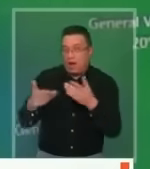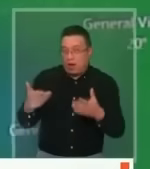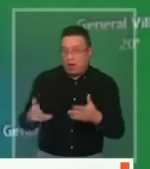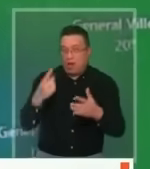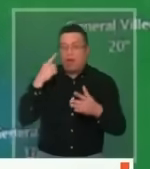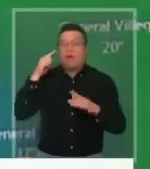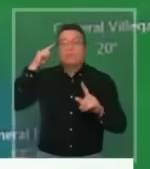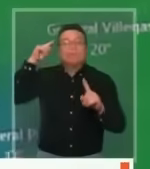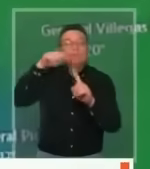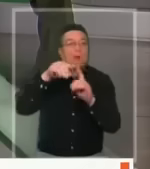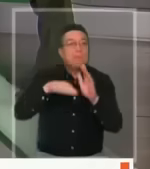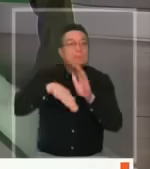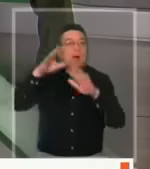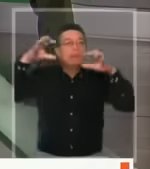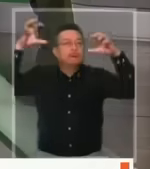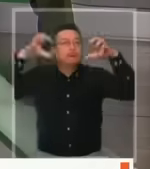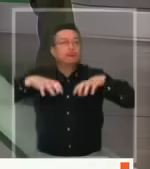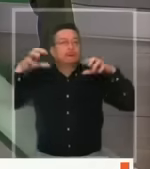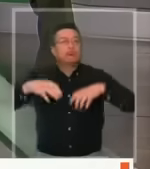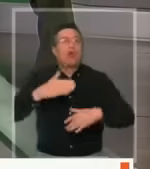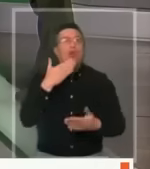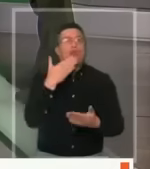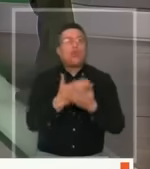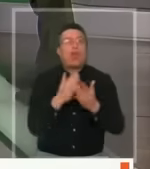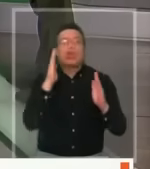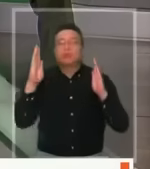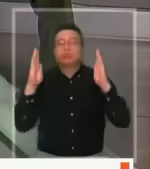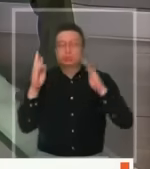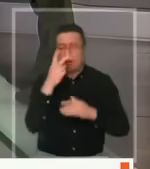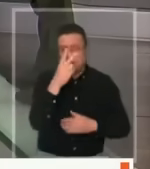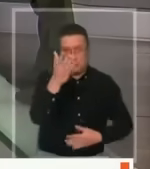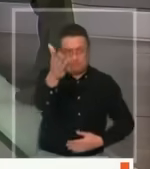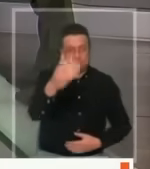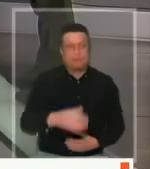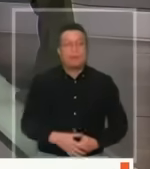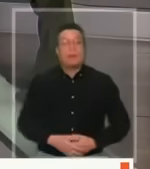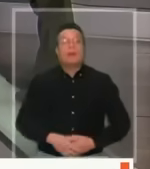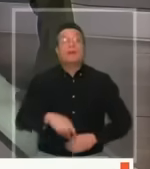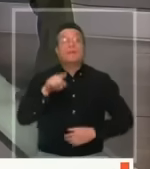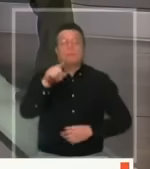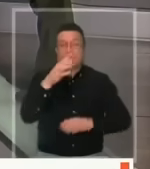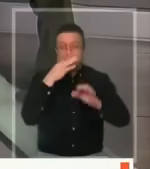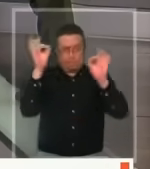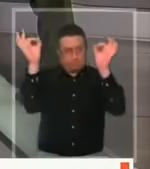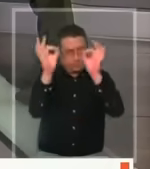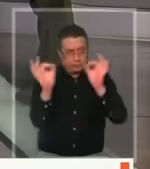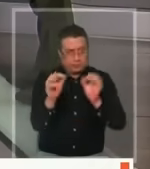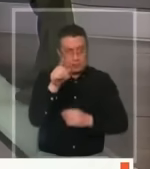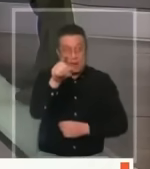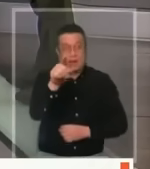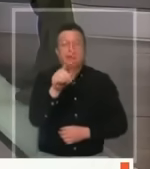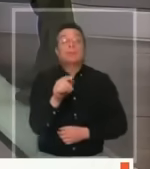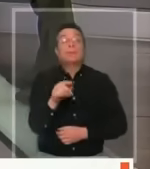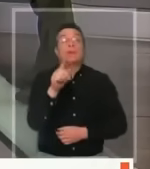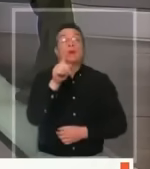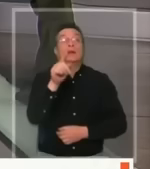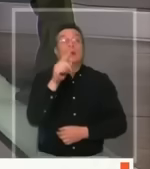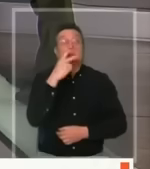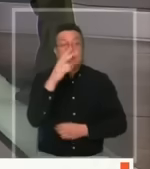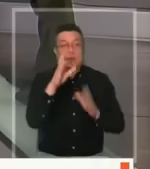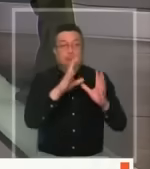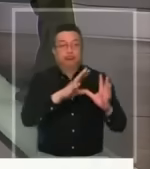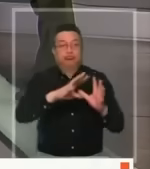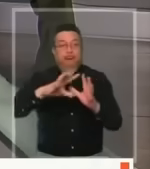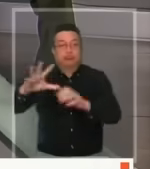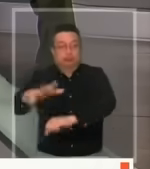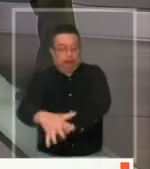concentración de precipitaciones. Pasemos a la siguiente para terminar de desglosar, si no me equivoco, esta. Mira, démosle play a esto y esto es como